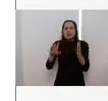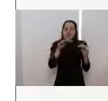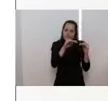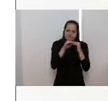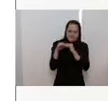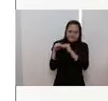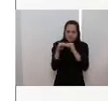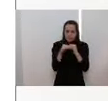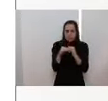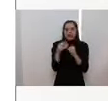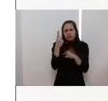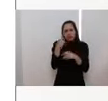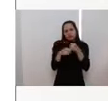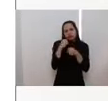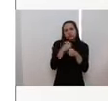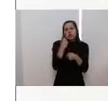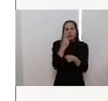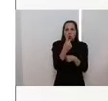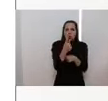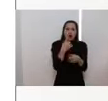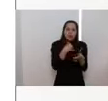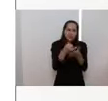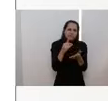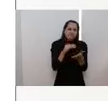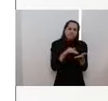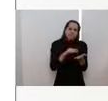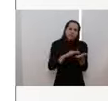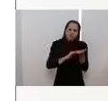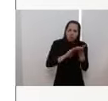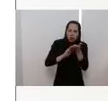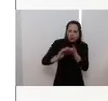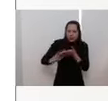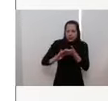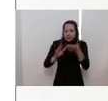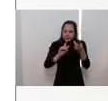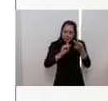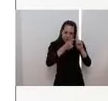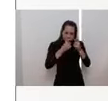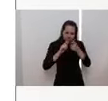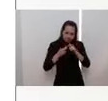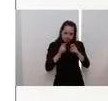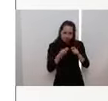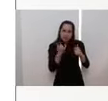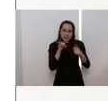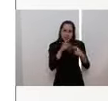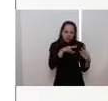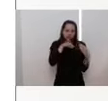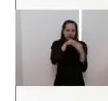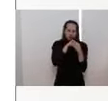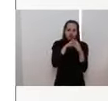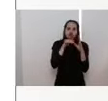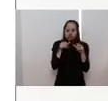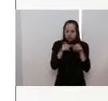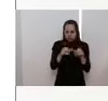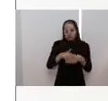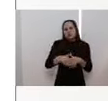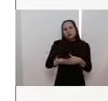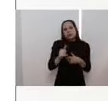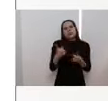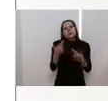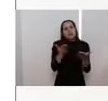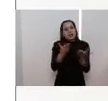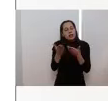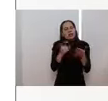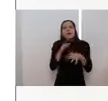totalmente la primera fue una resiliencia organizacional el hospital se adaptó ha mantenido sus capacidades y ha garantizado sus servicios